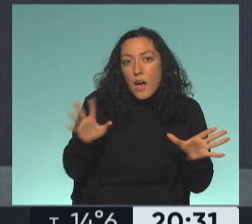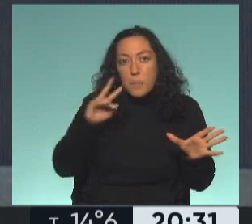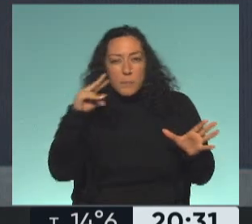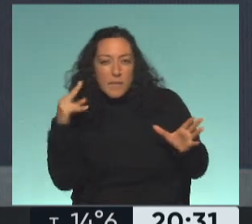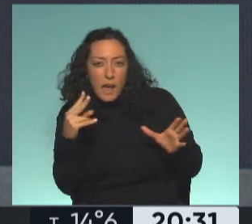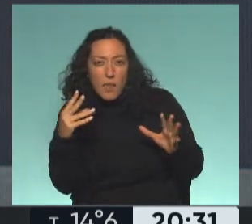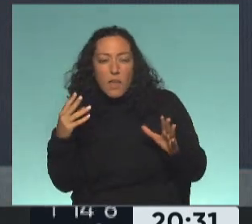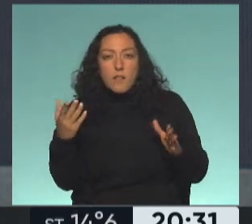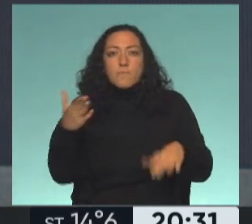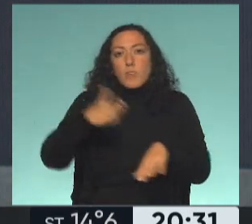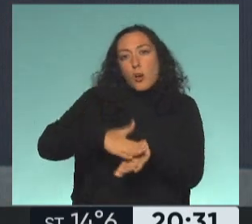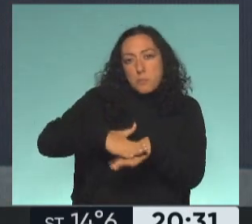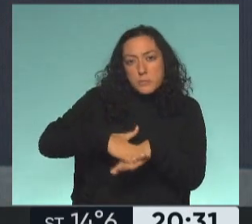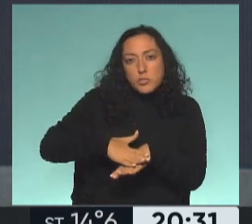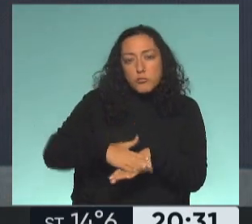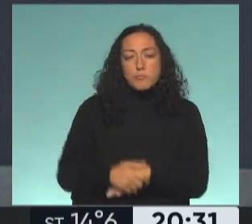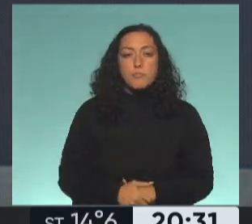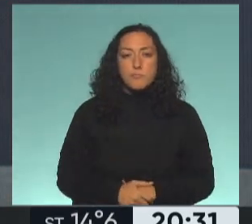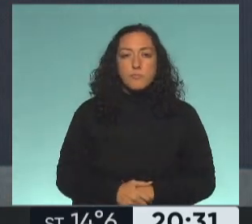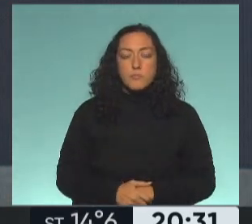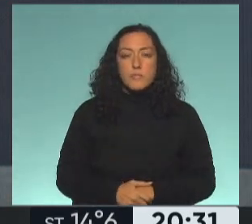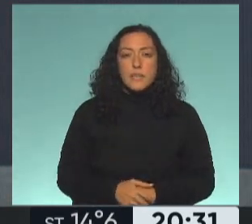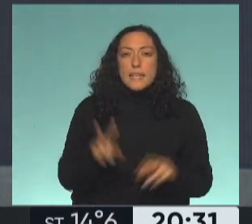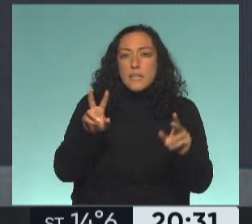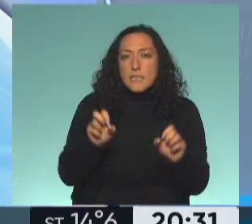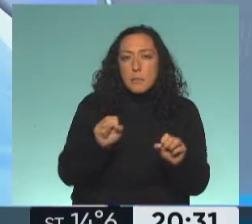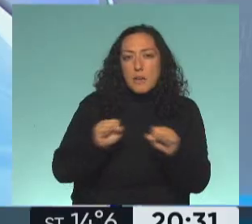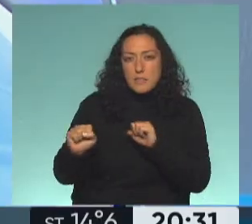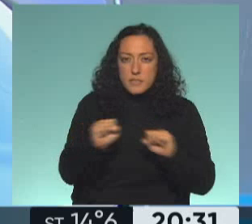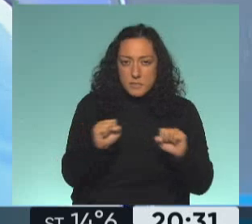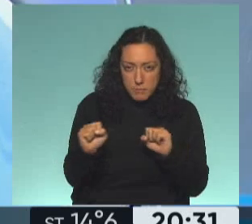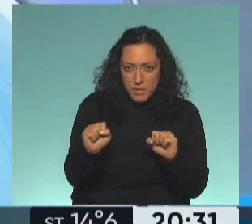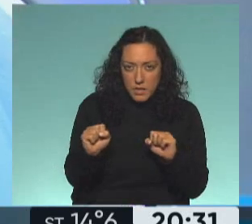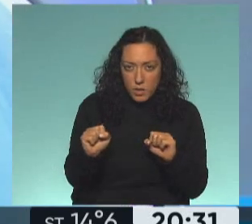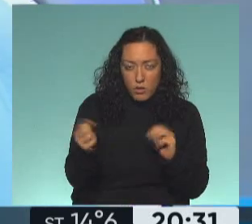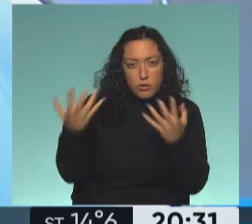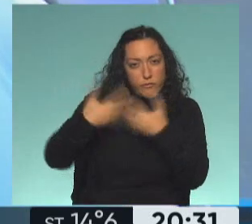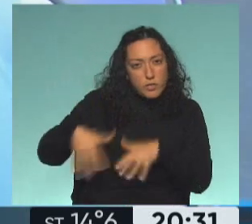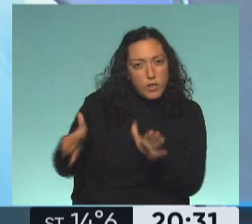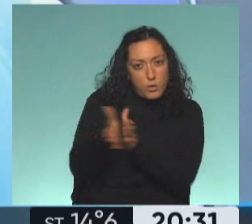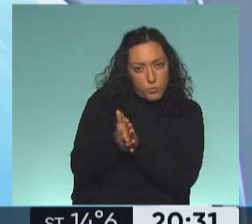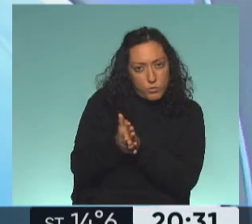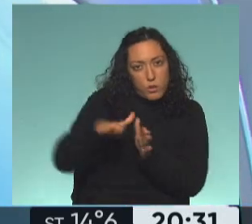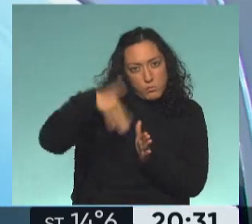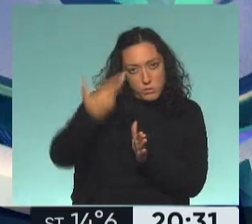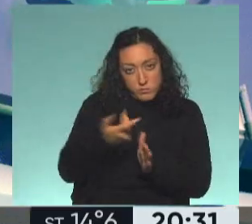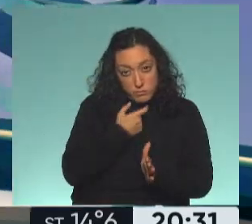compromiso. Hacemos un disparador, ¿qué les parece? Y a partir de ese disparador pensamos en voz alta. ¿Dale?